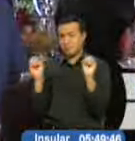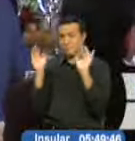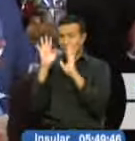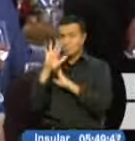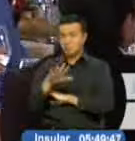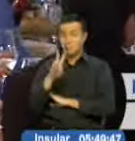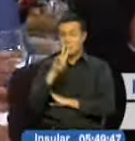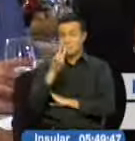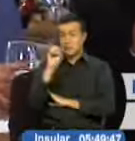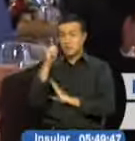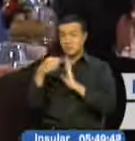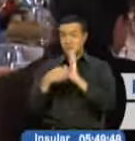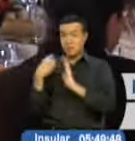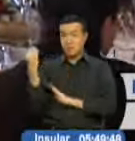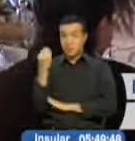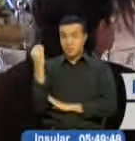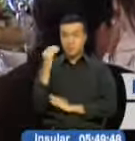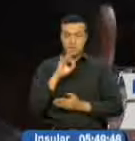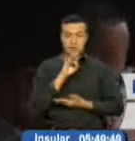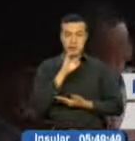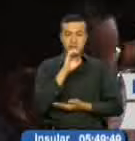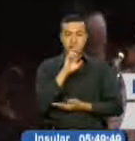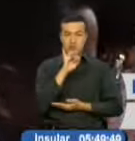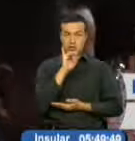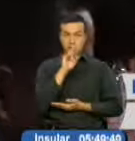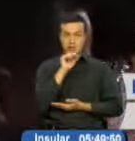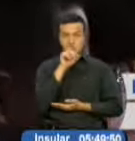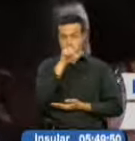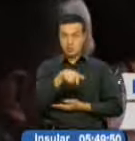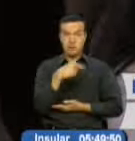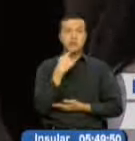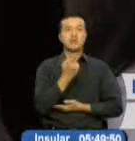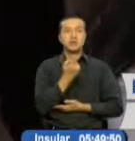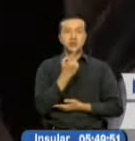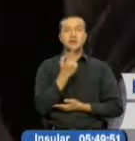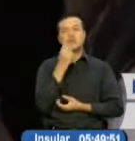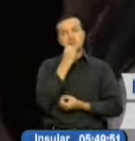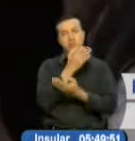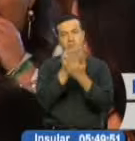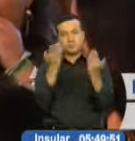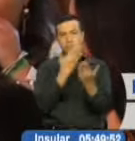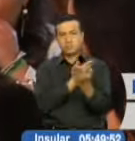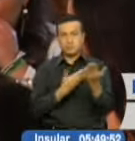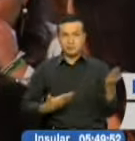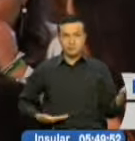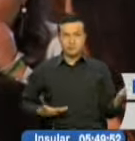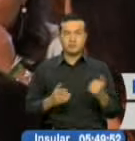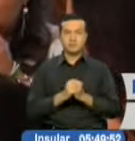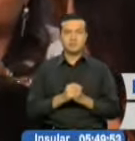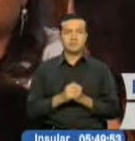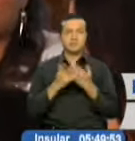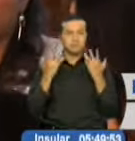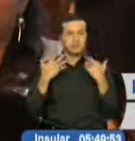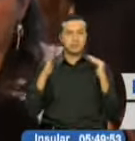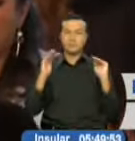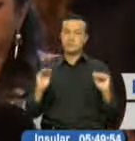jóvenes. Cristian Palacios, en representación de los estudiantes presentes, trasladó su mensaje al mandatario. Porque ha trascendido también en el corazón